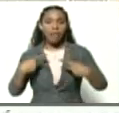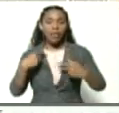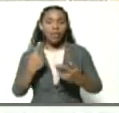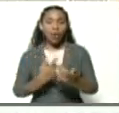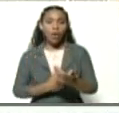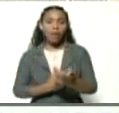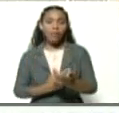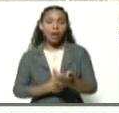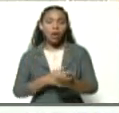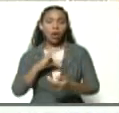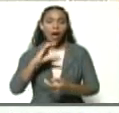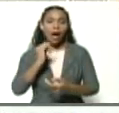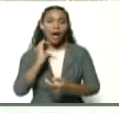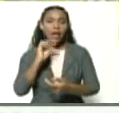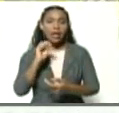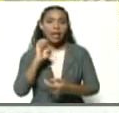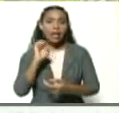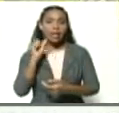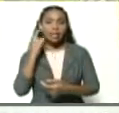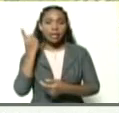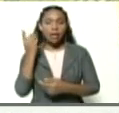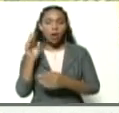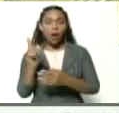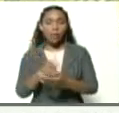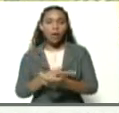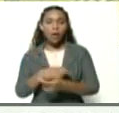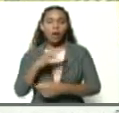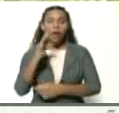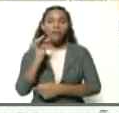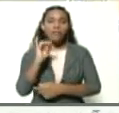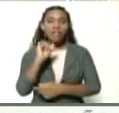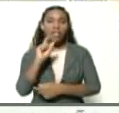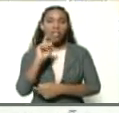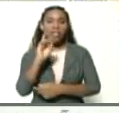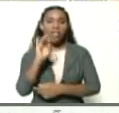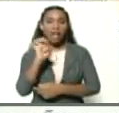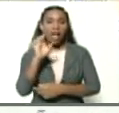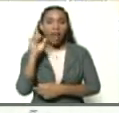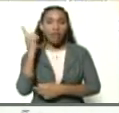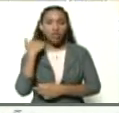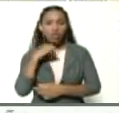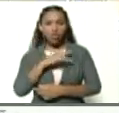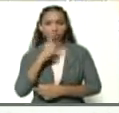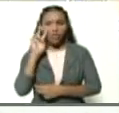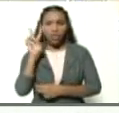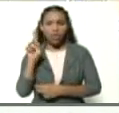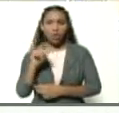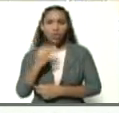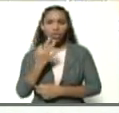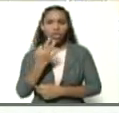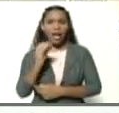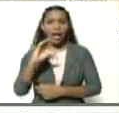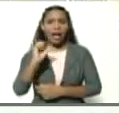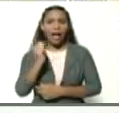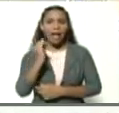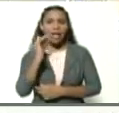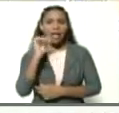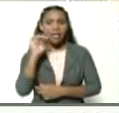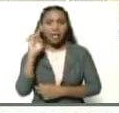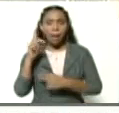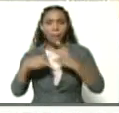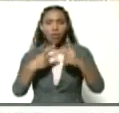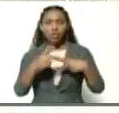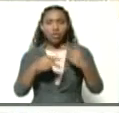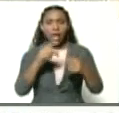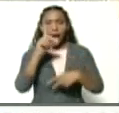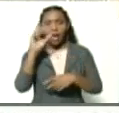hermanos Fidel, Vicente y Carlos Castaño. La estamos viendo, Los Tres Caínes, producida en Colombia en el